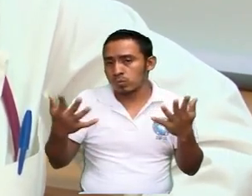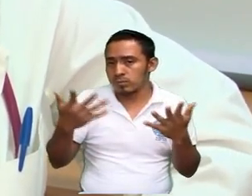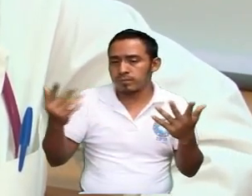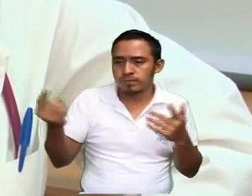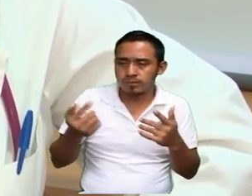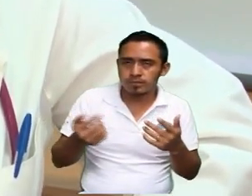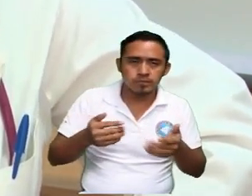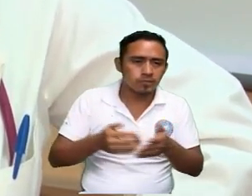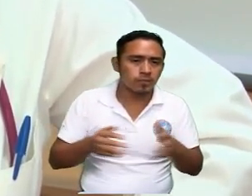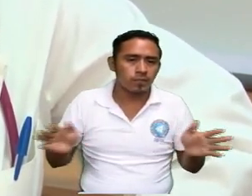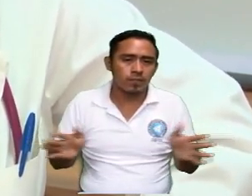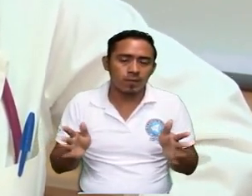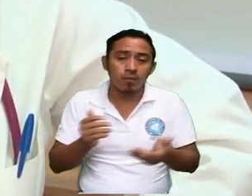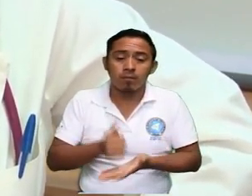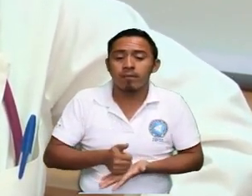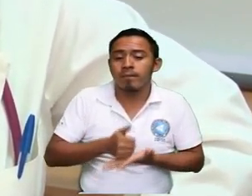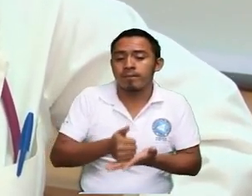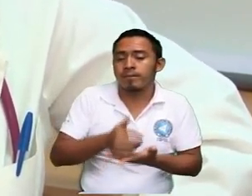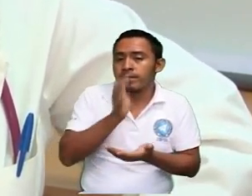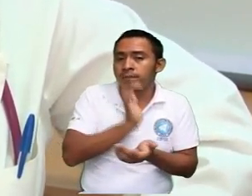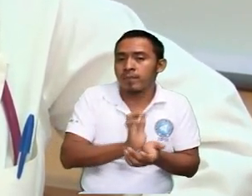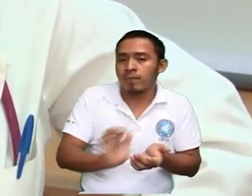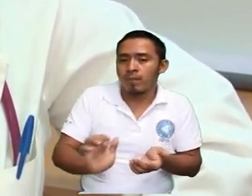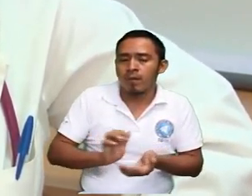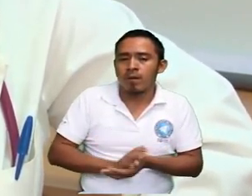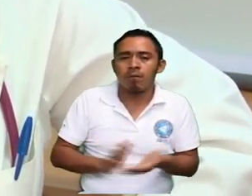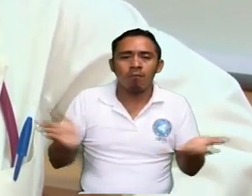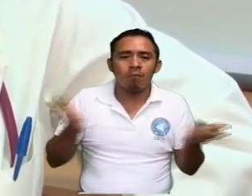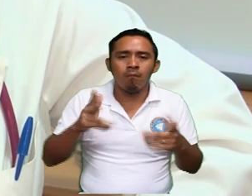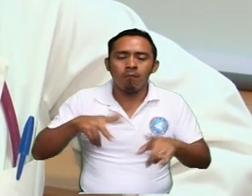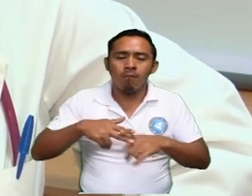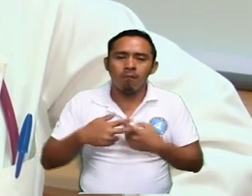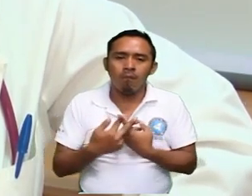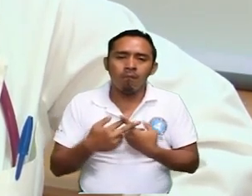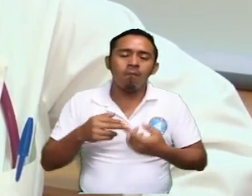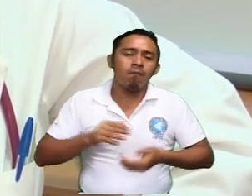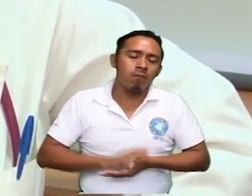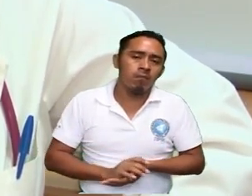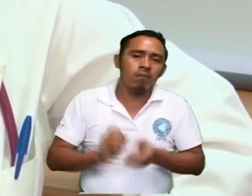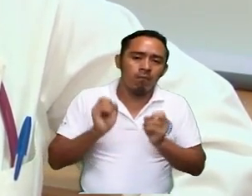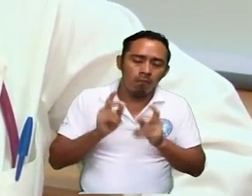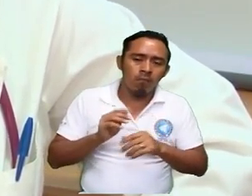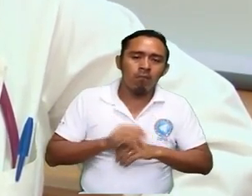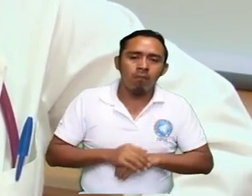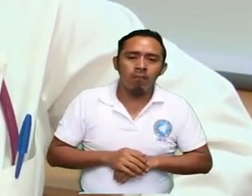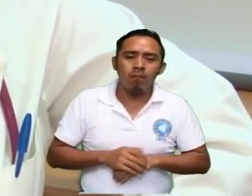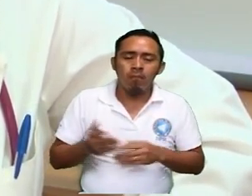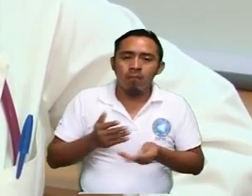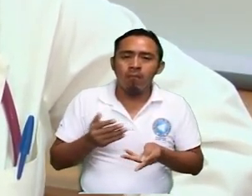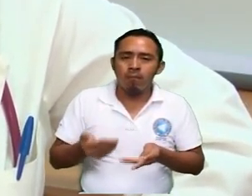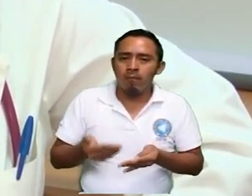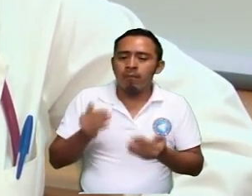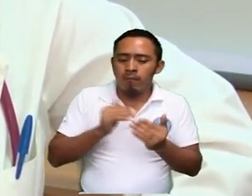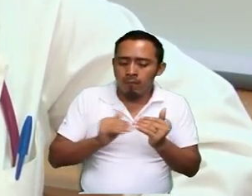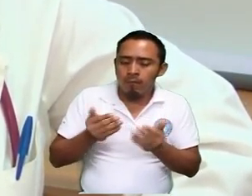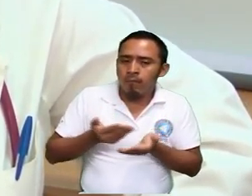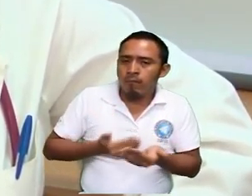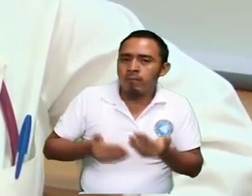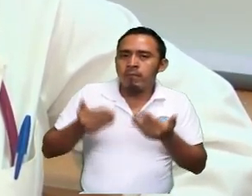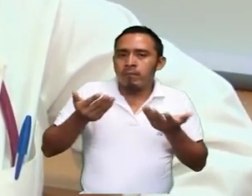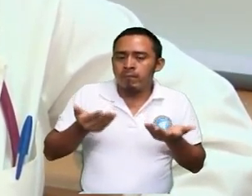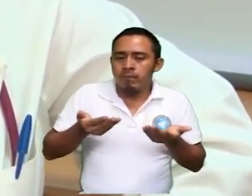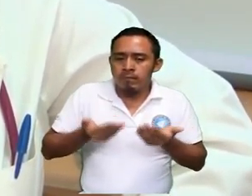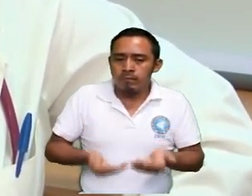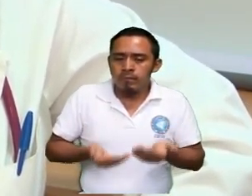mejorarle la calidad de vida al niño. ¿Y cómo comenzamos con eso? Comenzamos con mejorarle la ganancia de peso, tratar de equilibrar